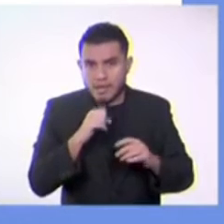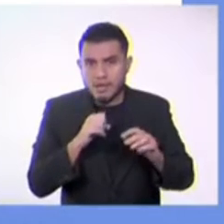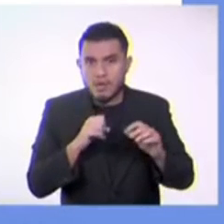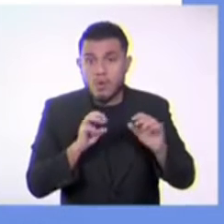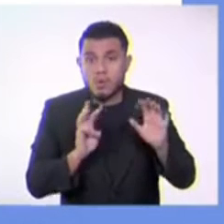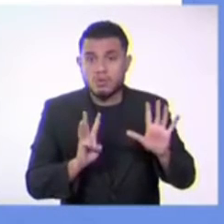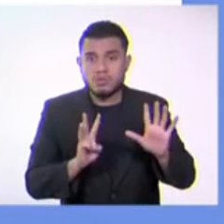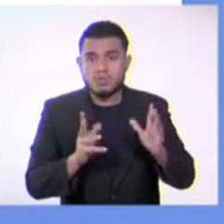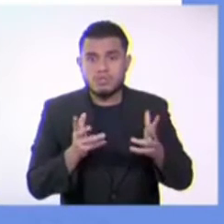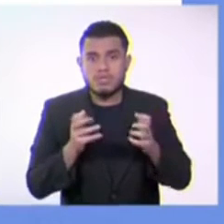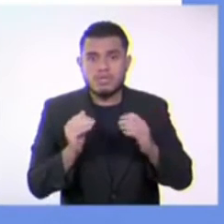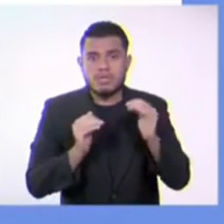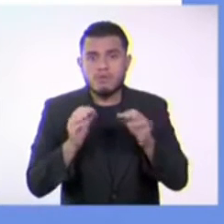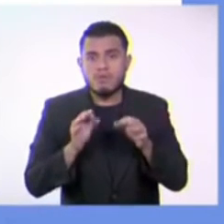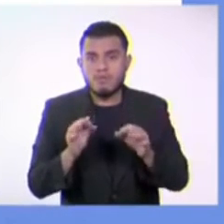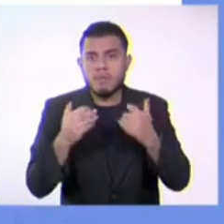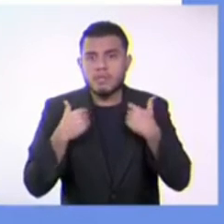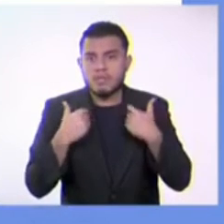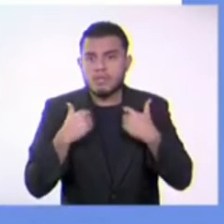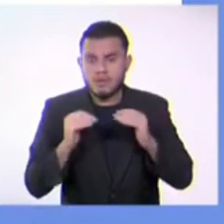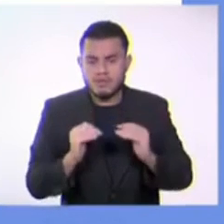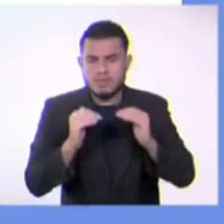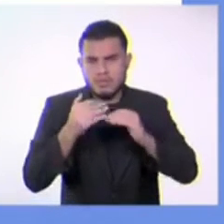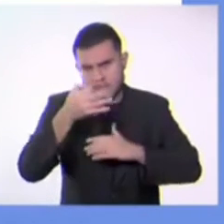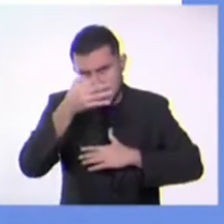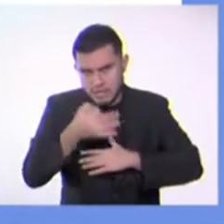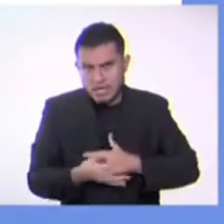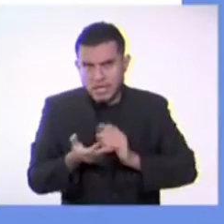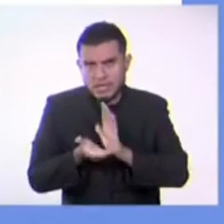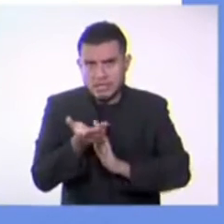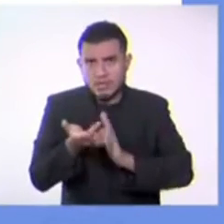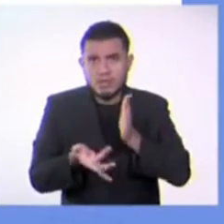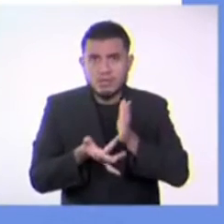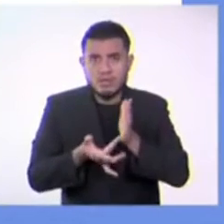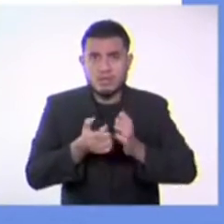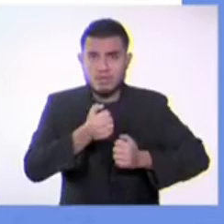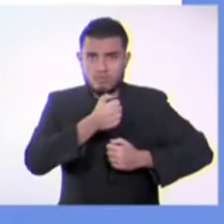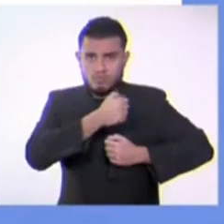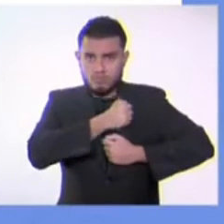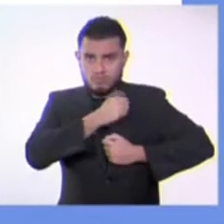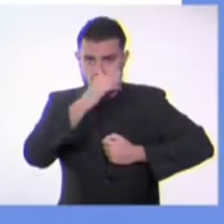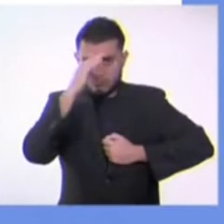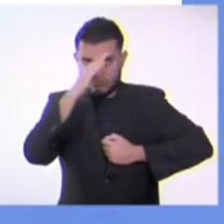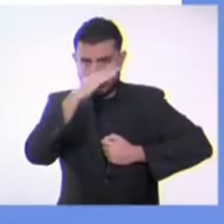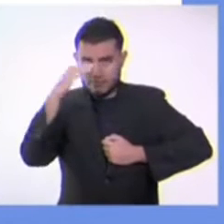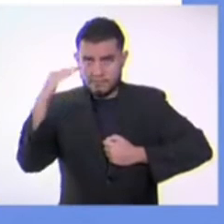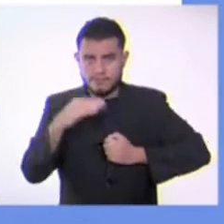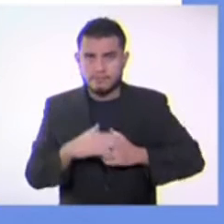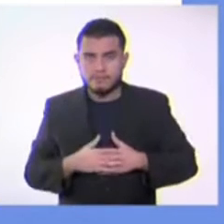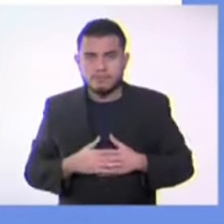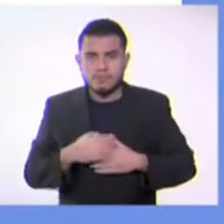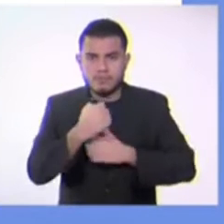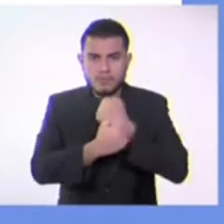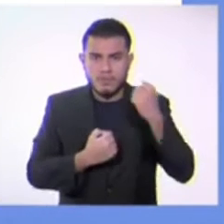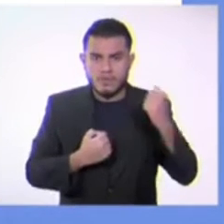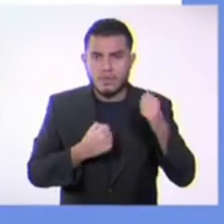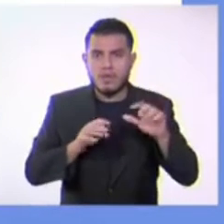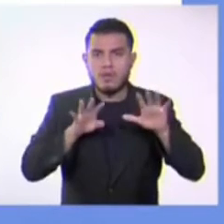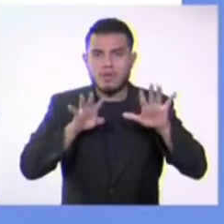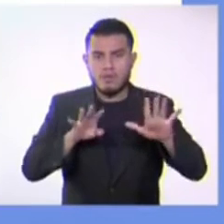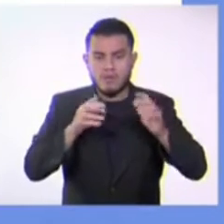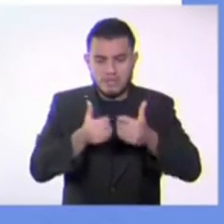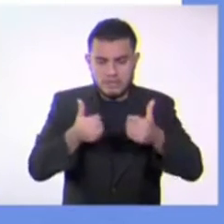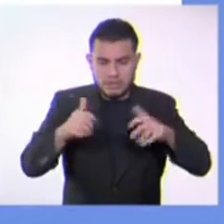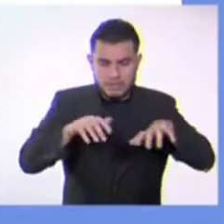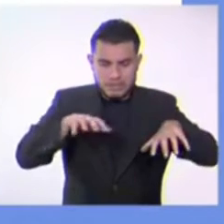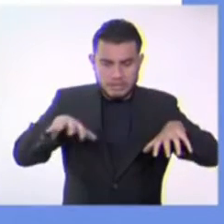se pretendía mantener el alto honor, la integridad y el desarrollo técnico del Ejército Nacional. En el 9, la separación